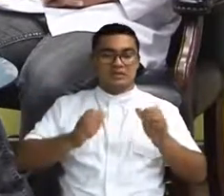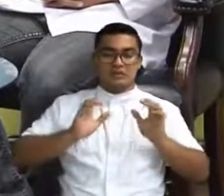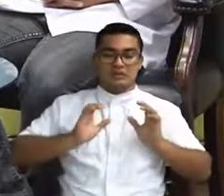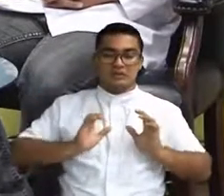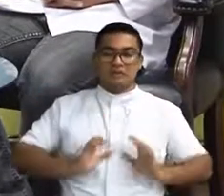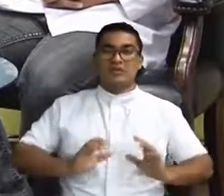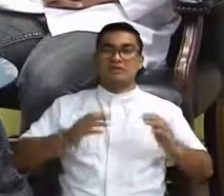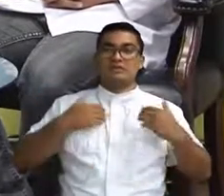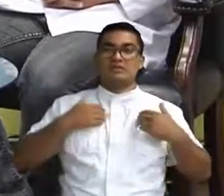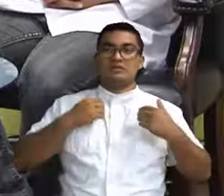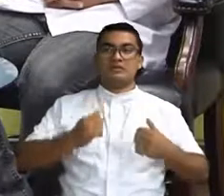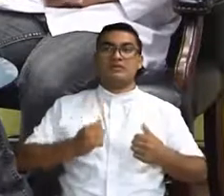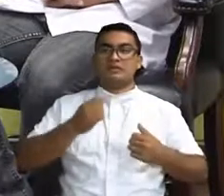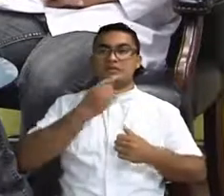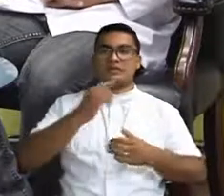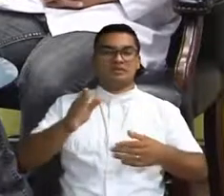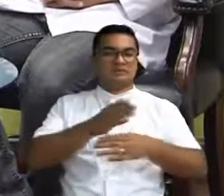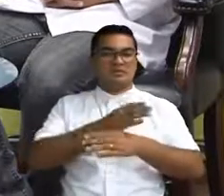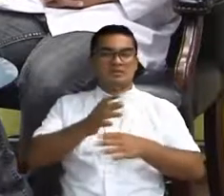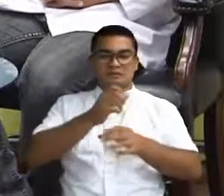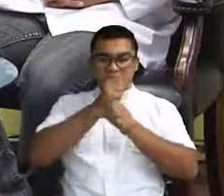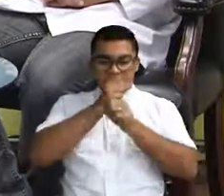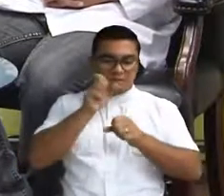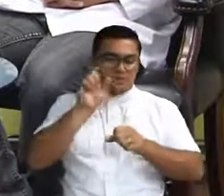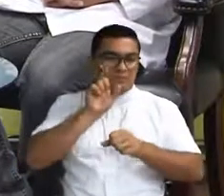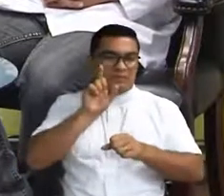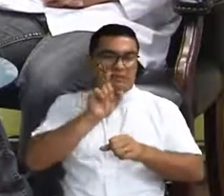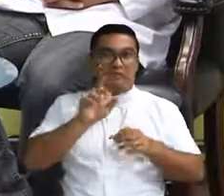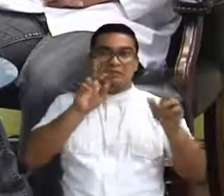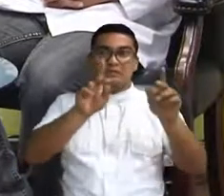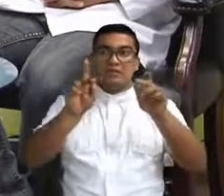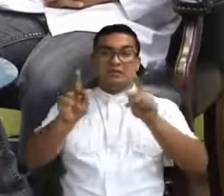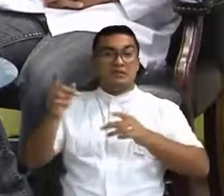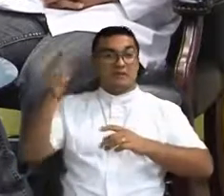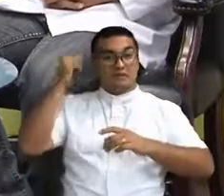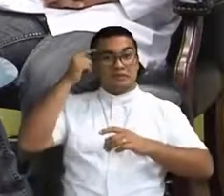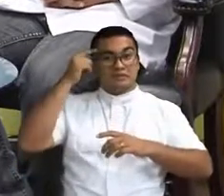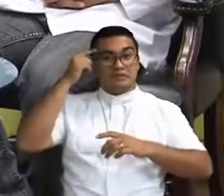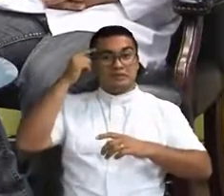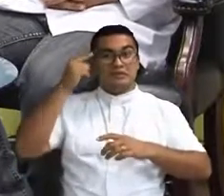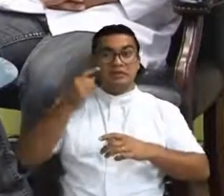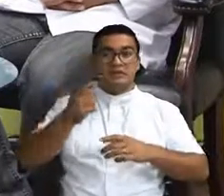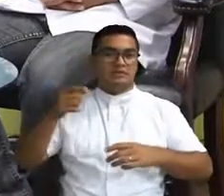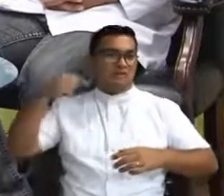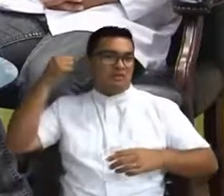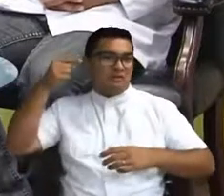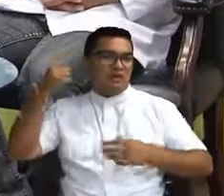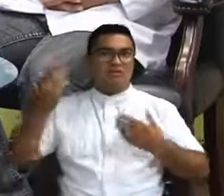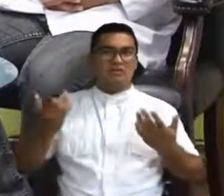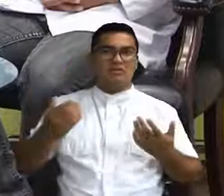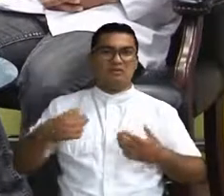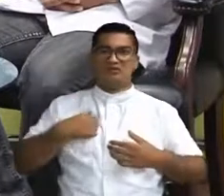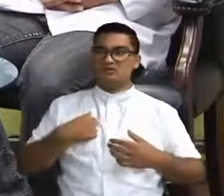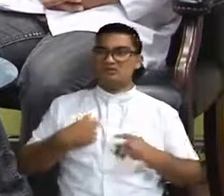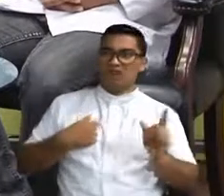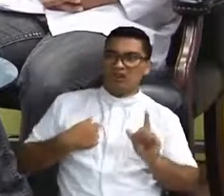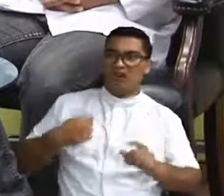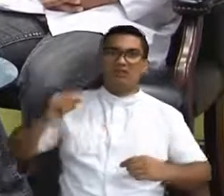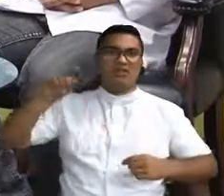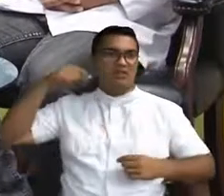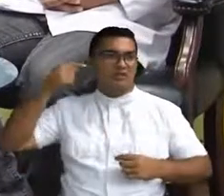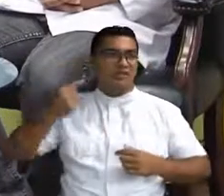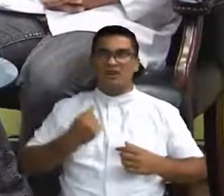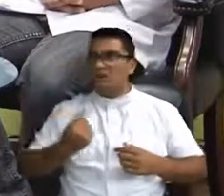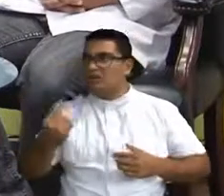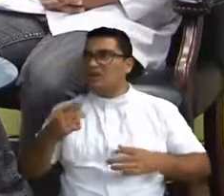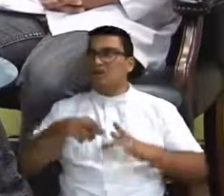Quitémonos y eliminemos todos estos tabú, que lo que piensa la población al inicio es: estamos locos, yo no estoy loco, yo no quiero ir porque